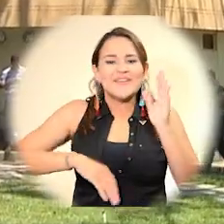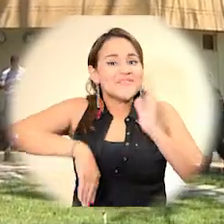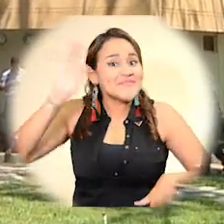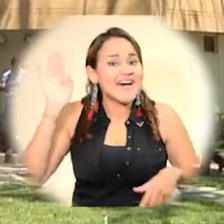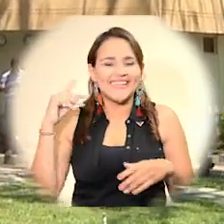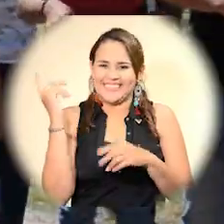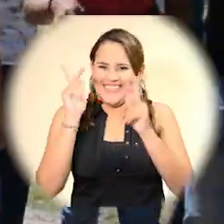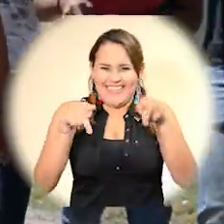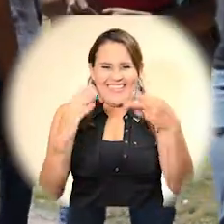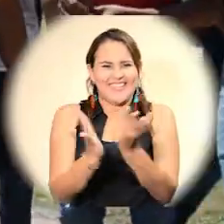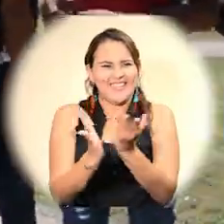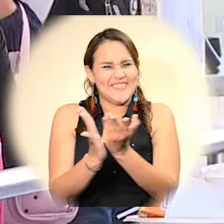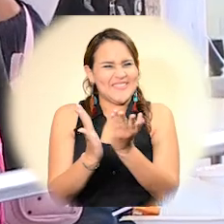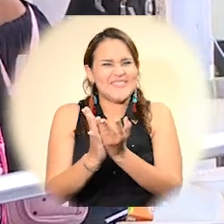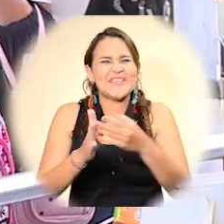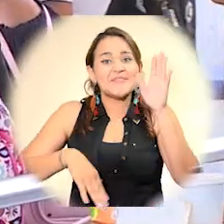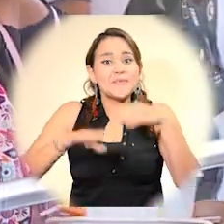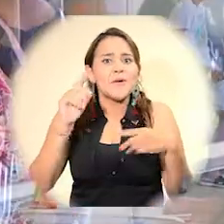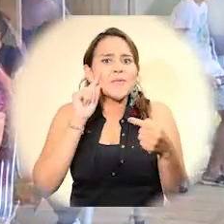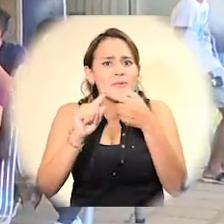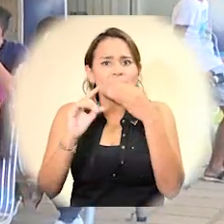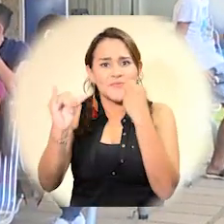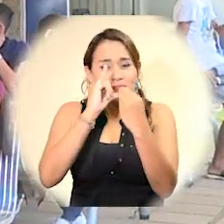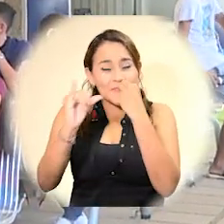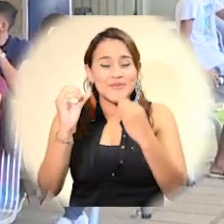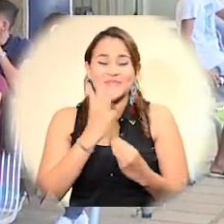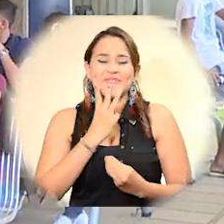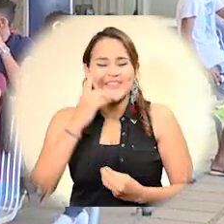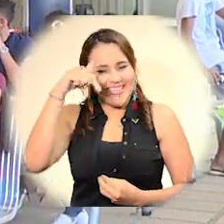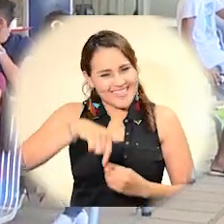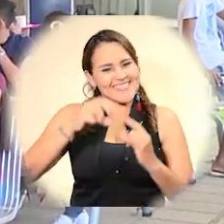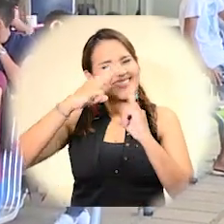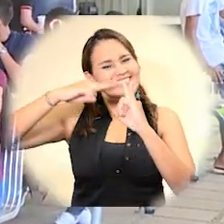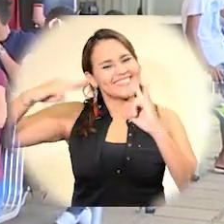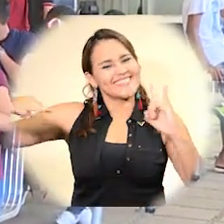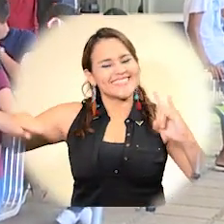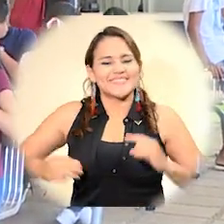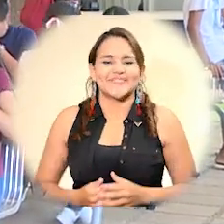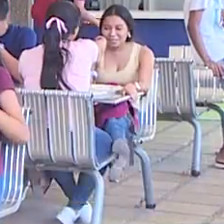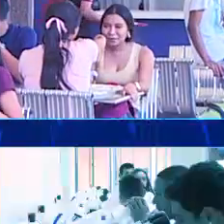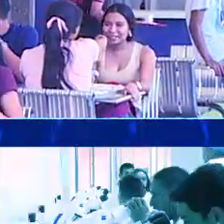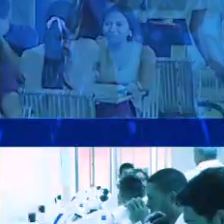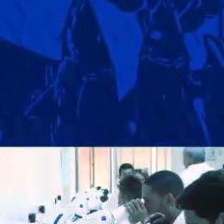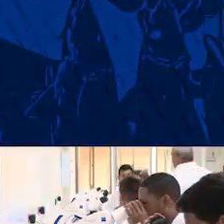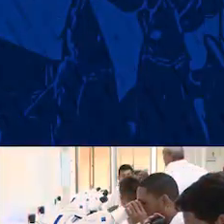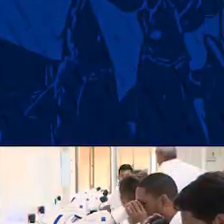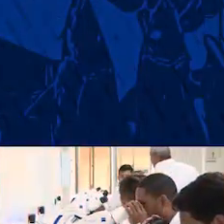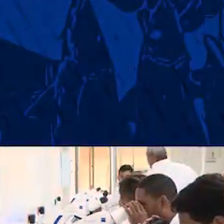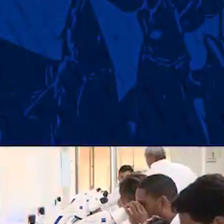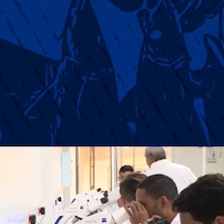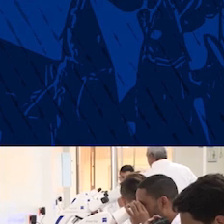obviamente. Miles de estudiantes son beneficiados por el programa de almuerzos y refrigerios de Unimagdalena.